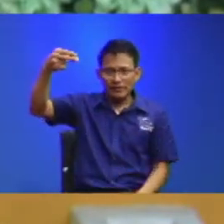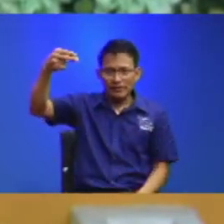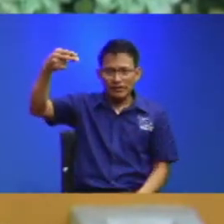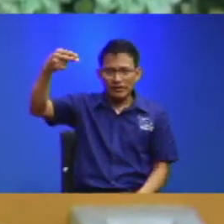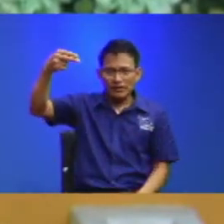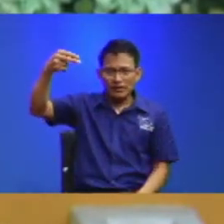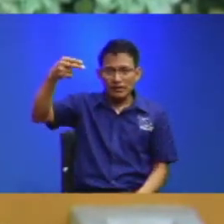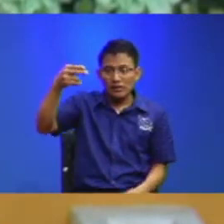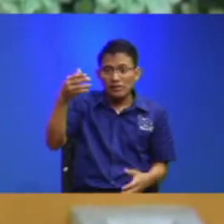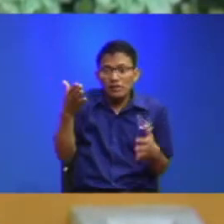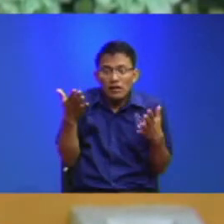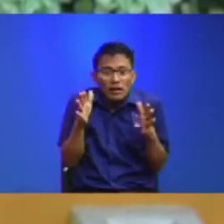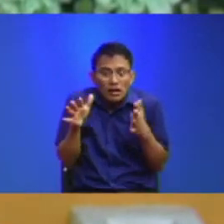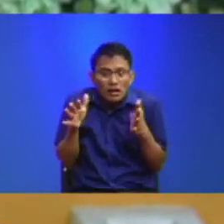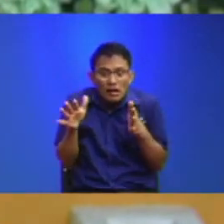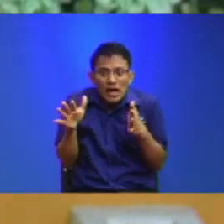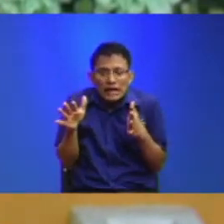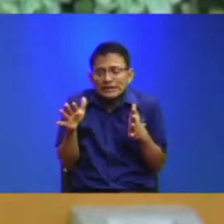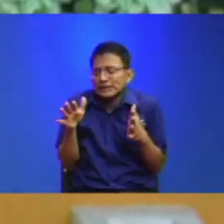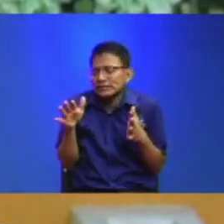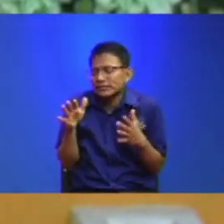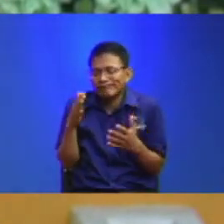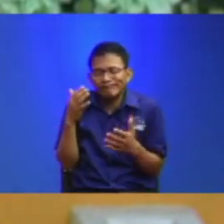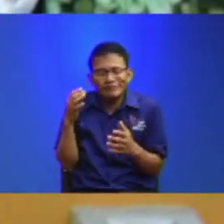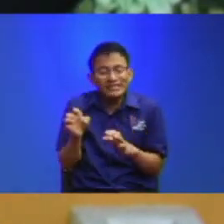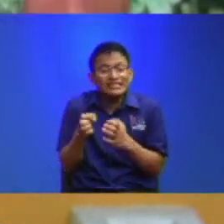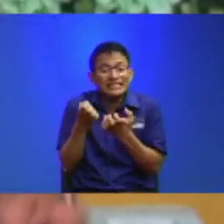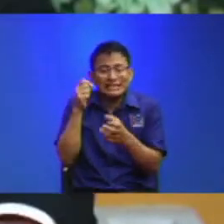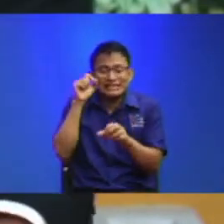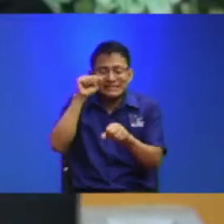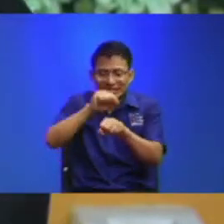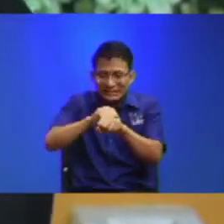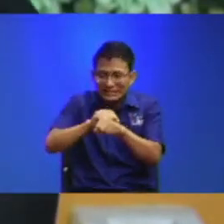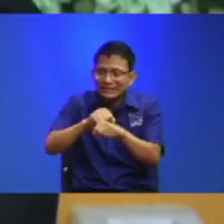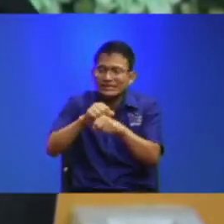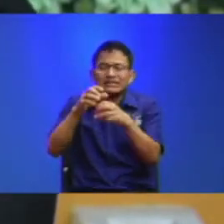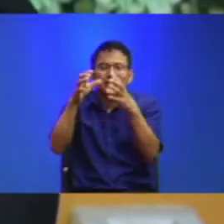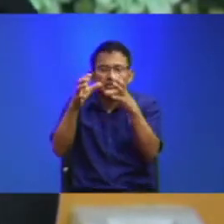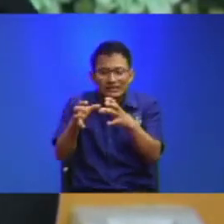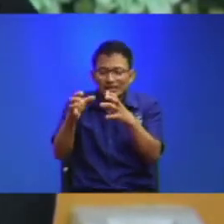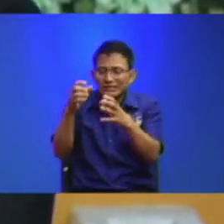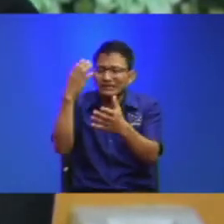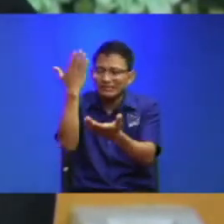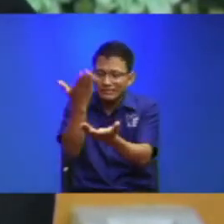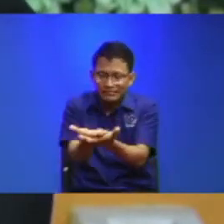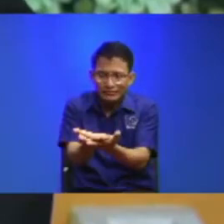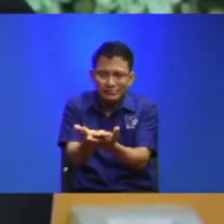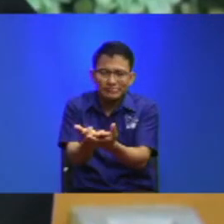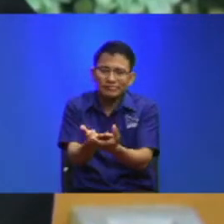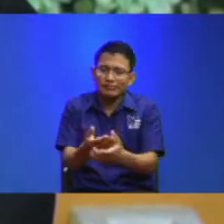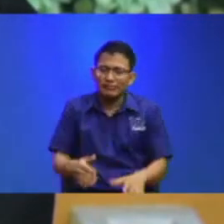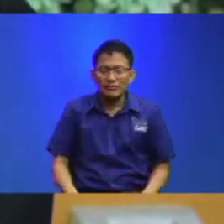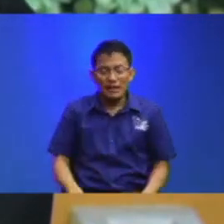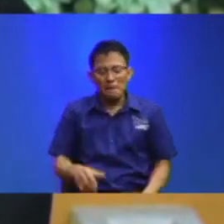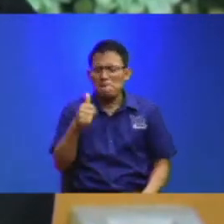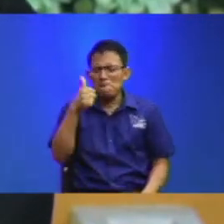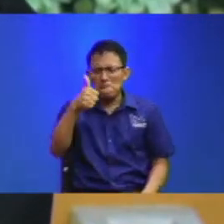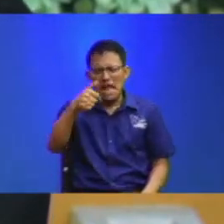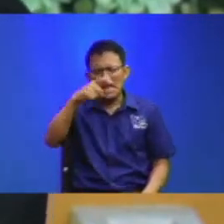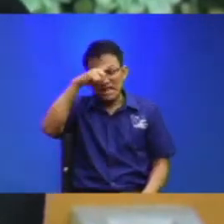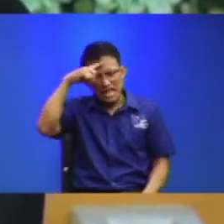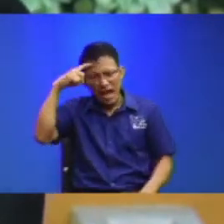Porque si no, te va a hacer una piedra de tropiezo. Te dieron un trabajo, pero tu jefe